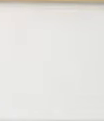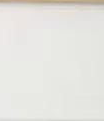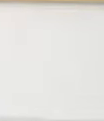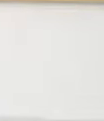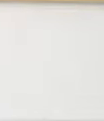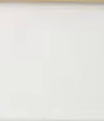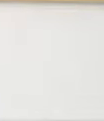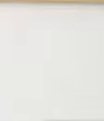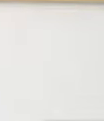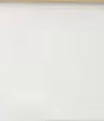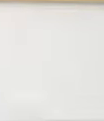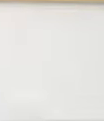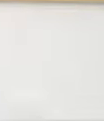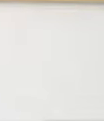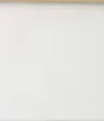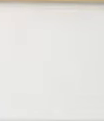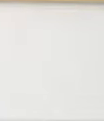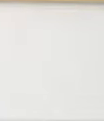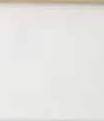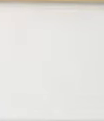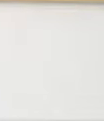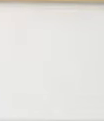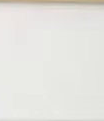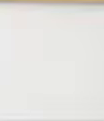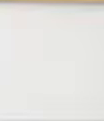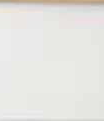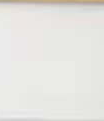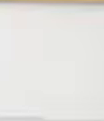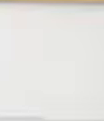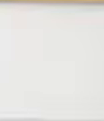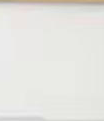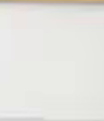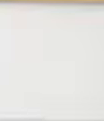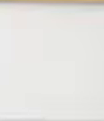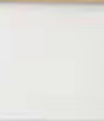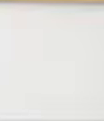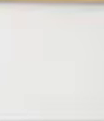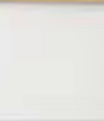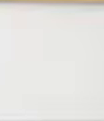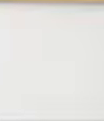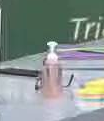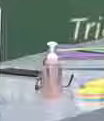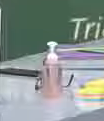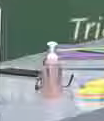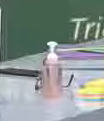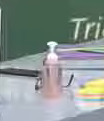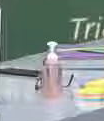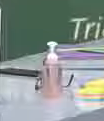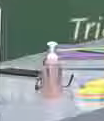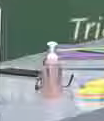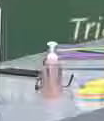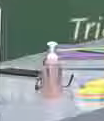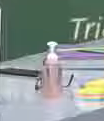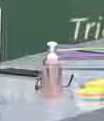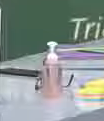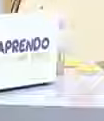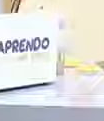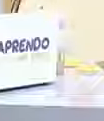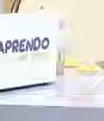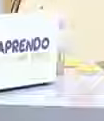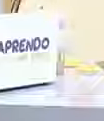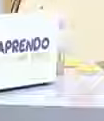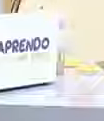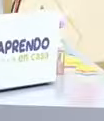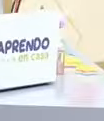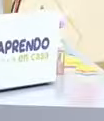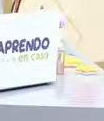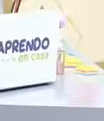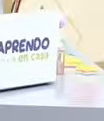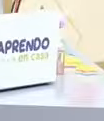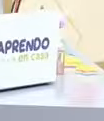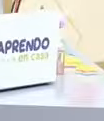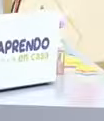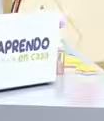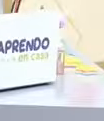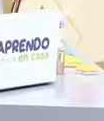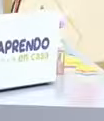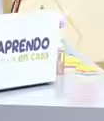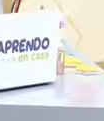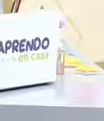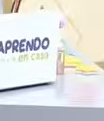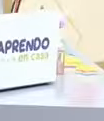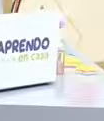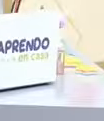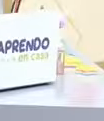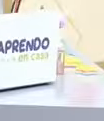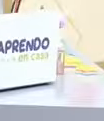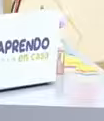de repostería, supongo. Pero no te preocupes, sigamos aprendiendo. Listo, profesora. Entonces, como